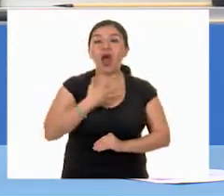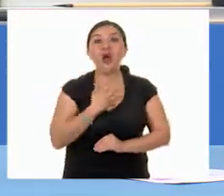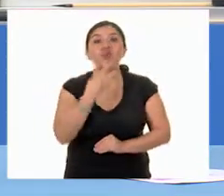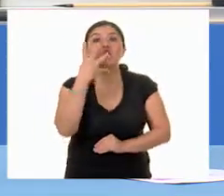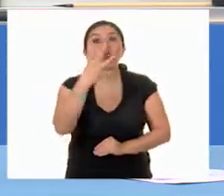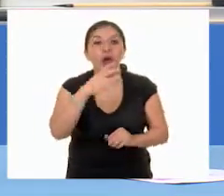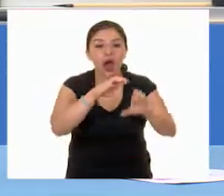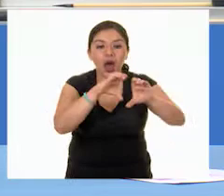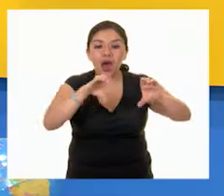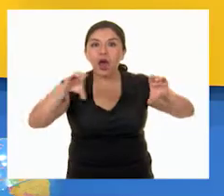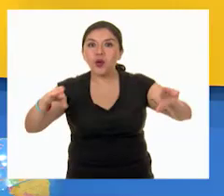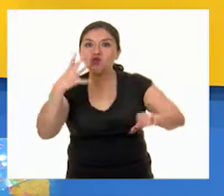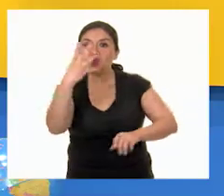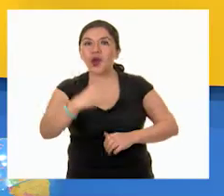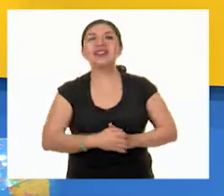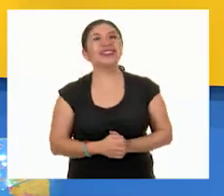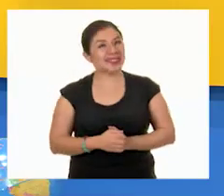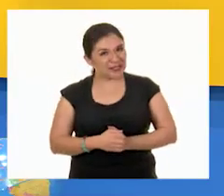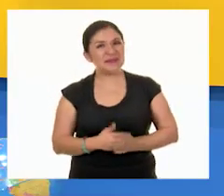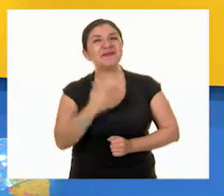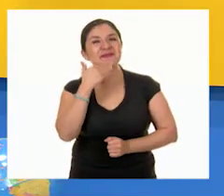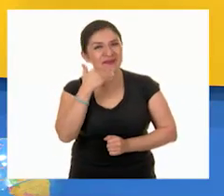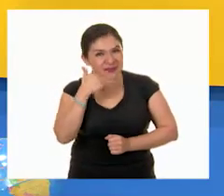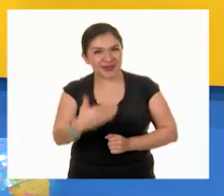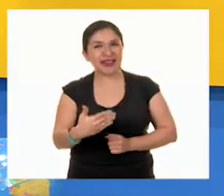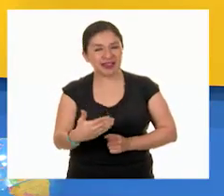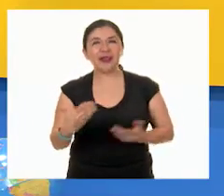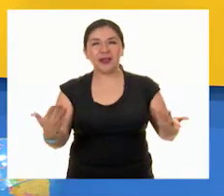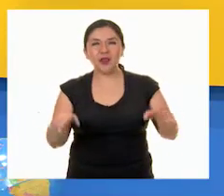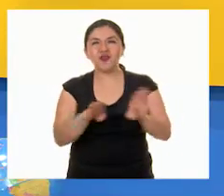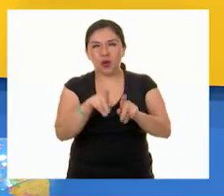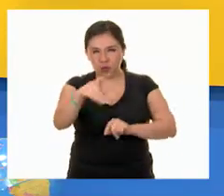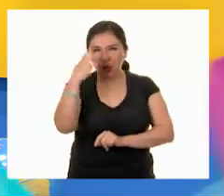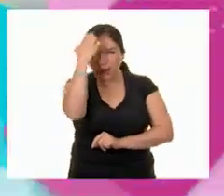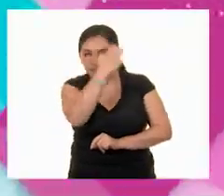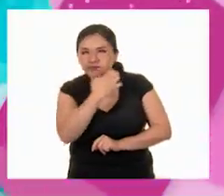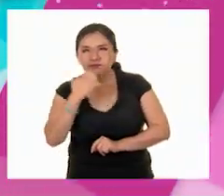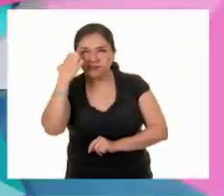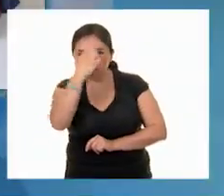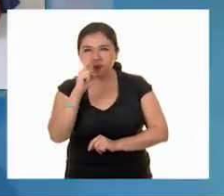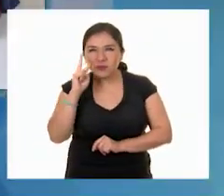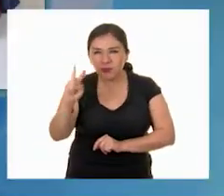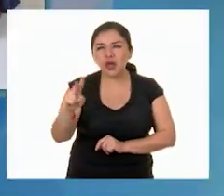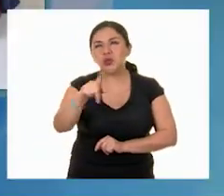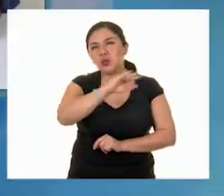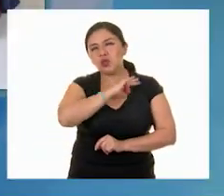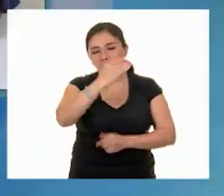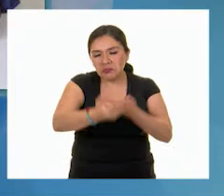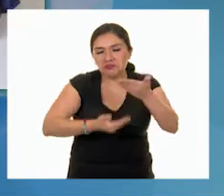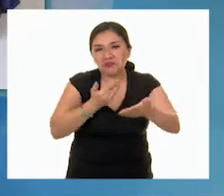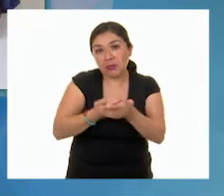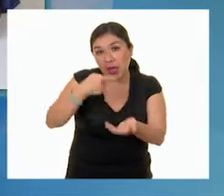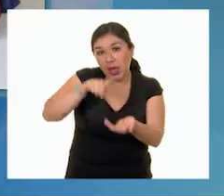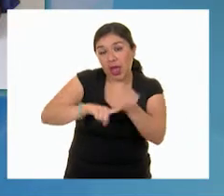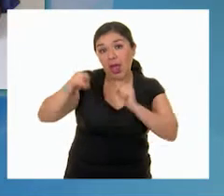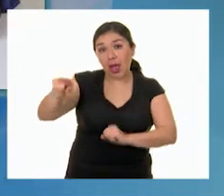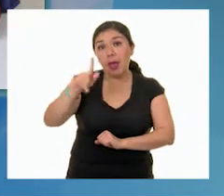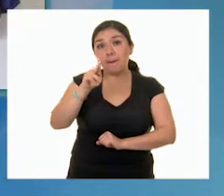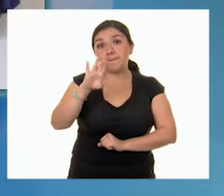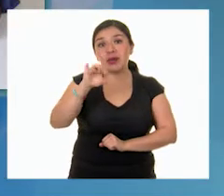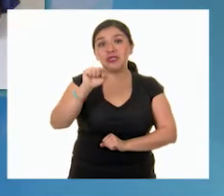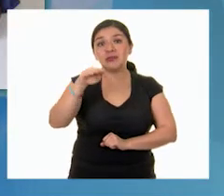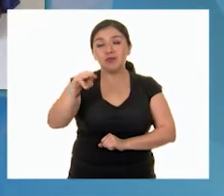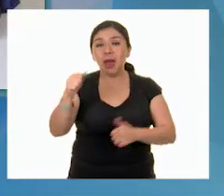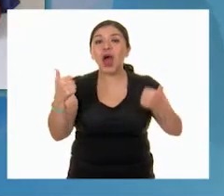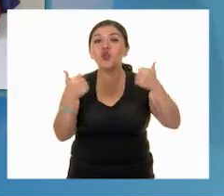4 cubos. Muy bien. Entonces, con lo que observaron, podemos proponer que es un prisma que tiene una